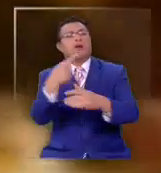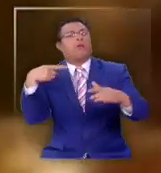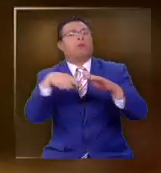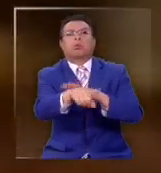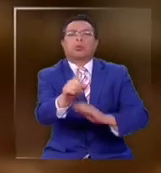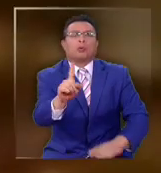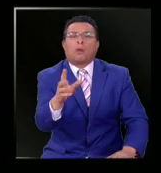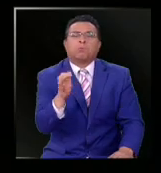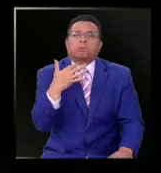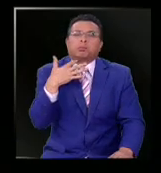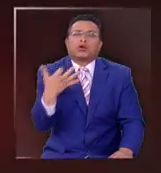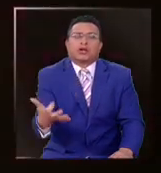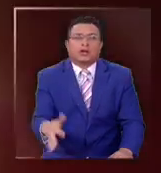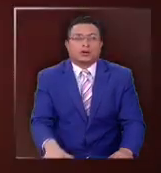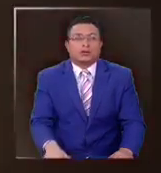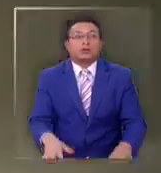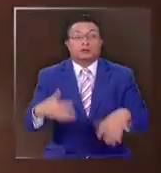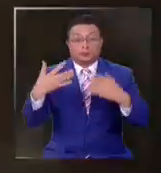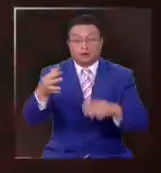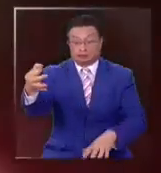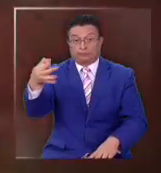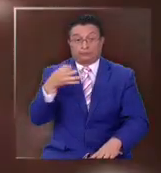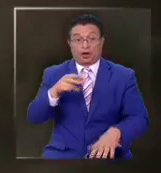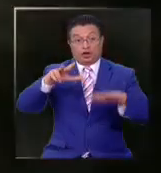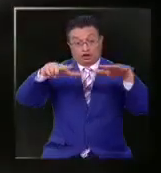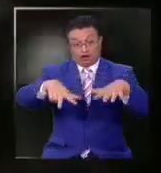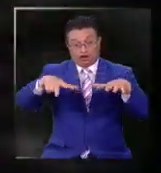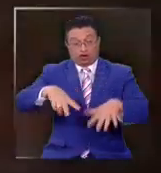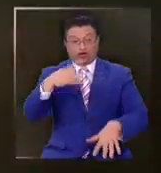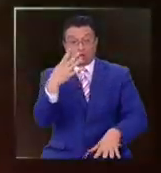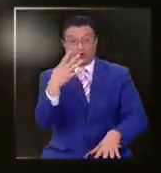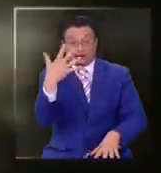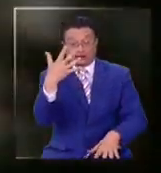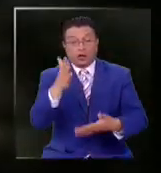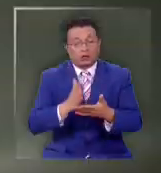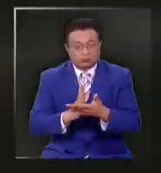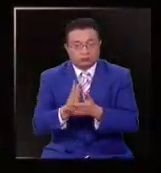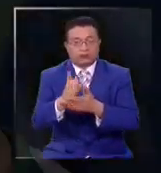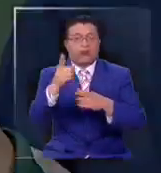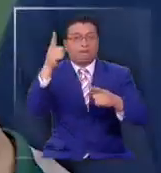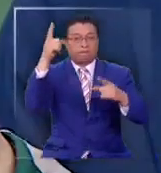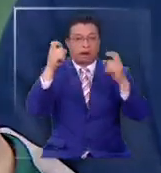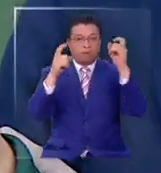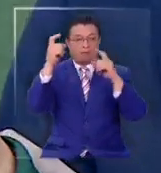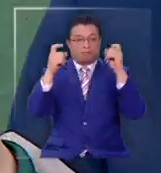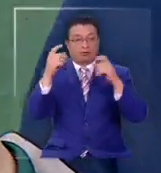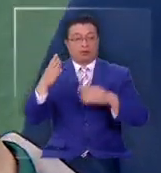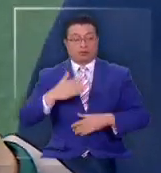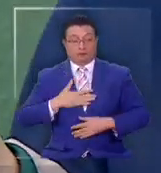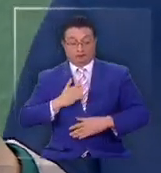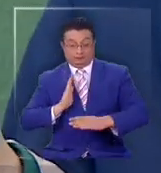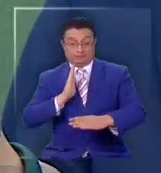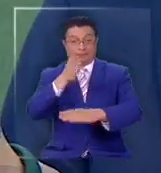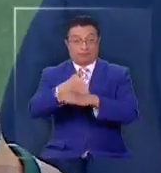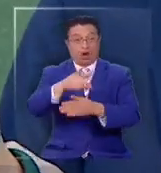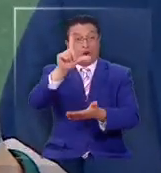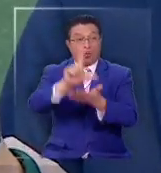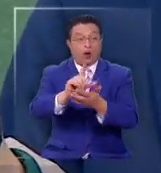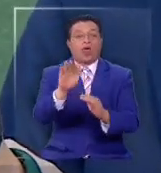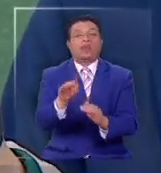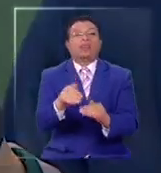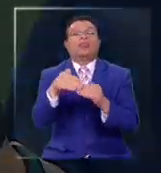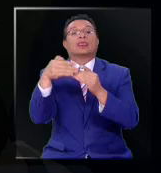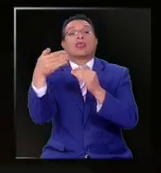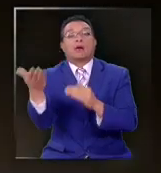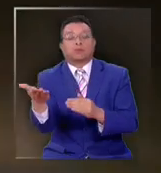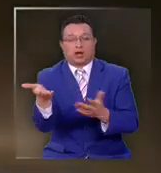oportunamente. A partir de las 18:45 los jóvenes inician con estos disparos. Nuestra llegada al lugar fue a posterior de